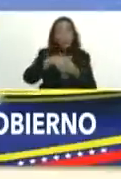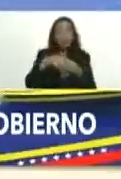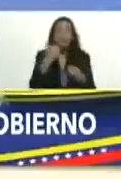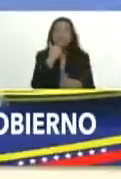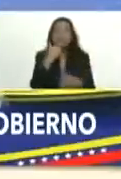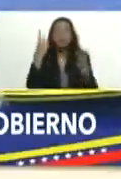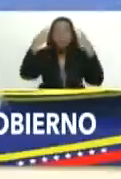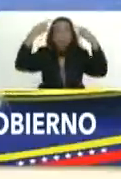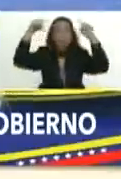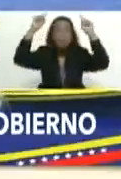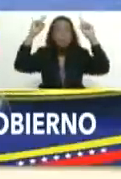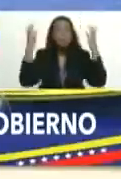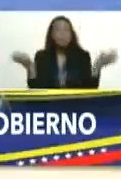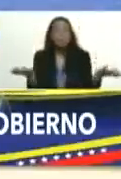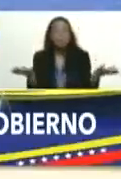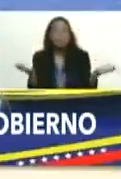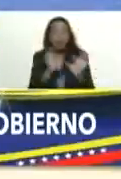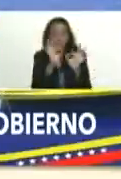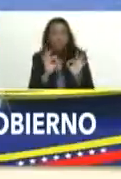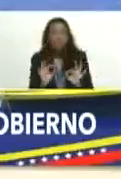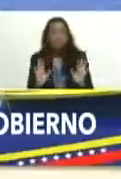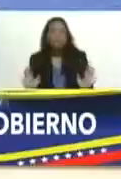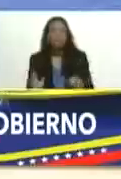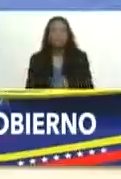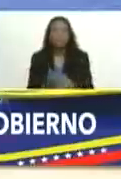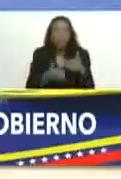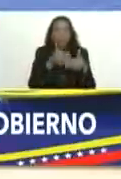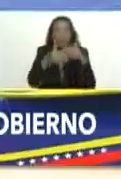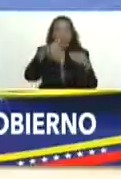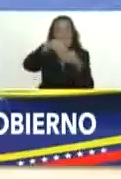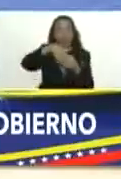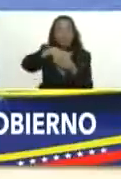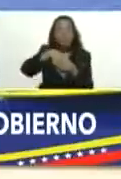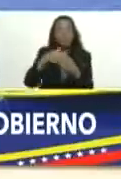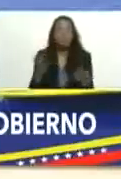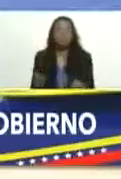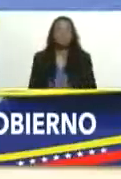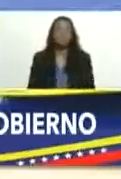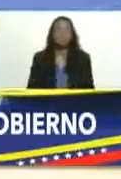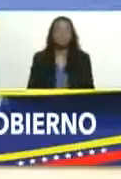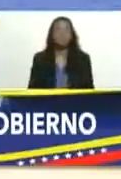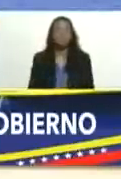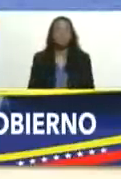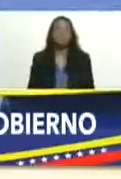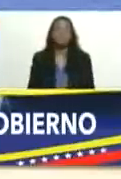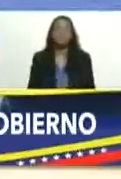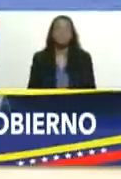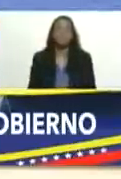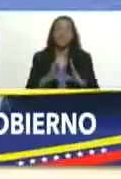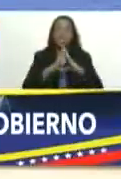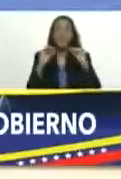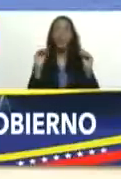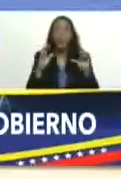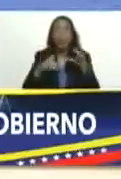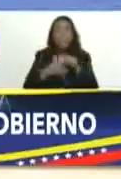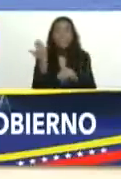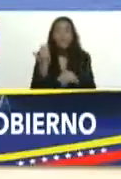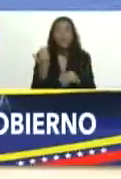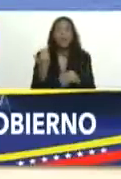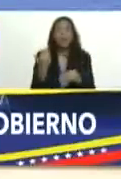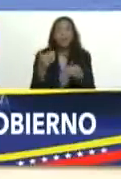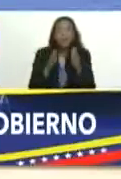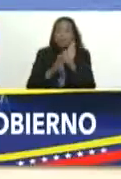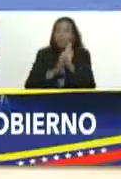electorales, para llamarlos de alguna manera, procesos electorales. Y todos esos métodos fueron